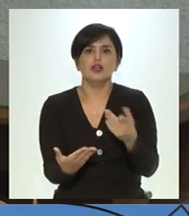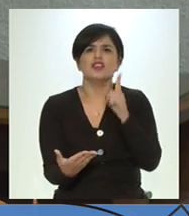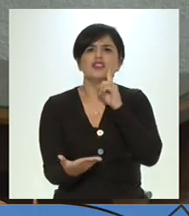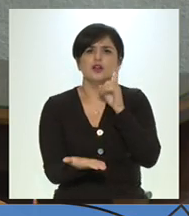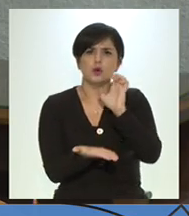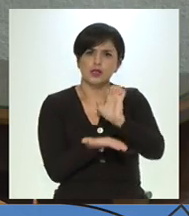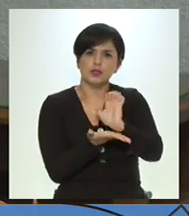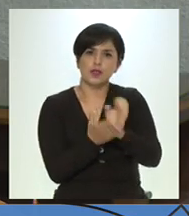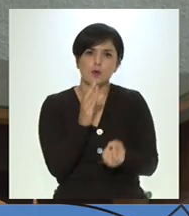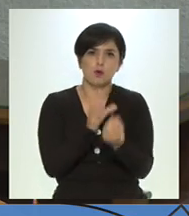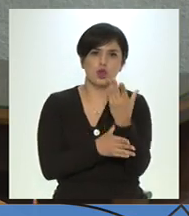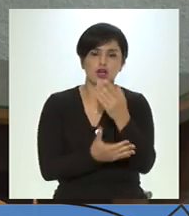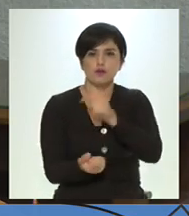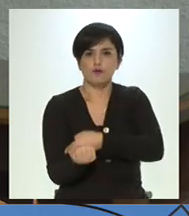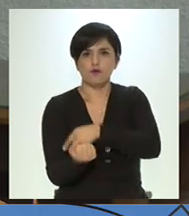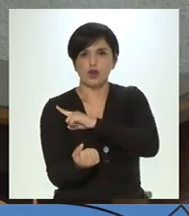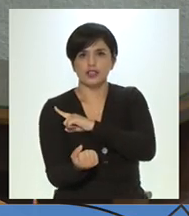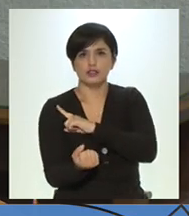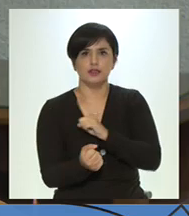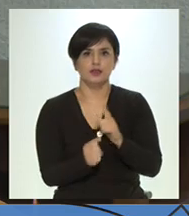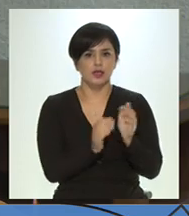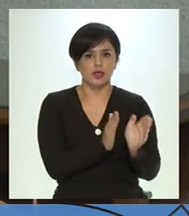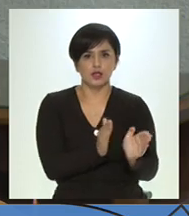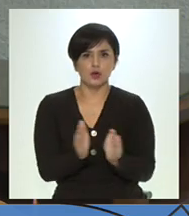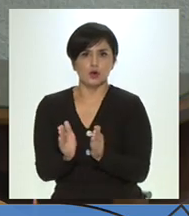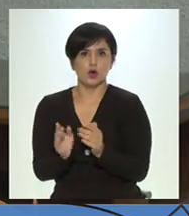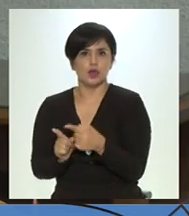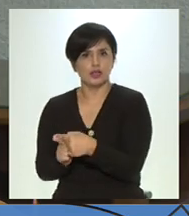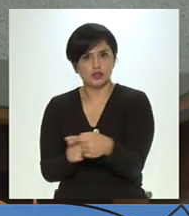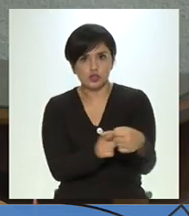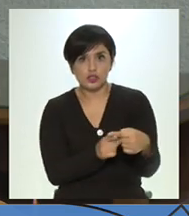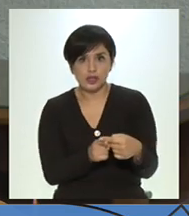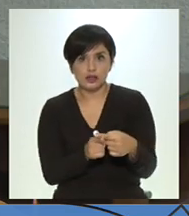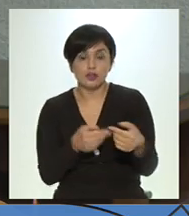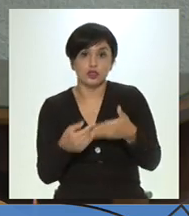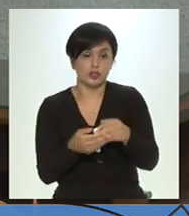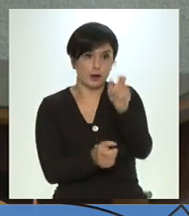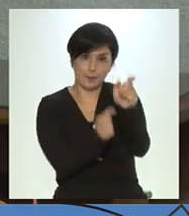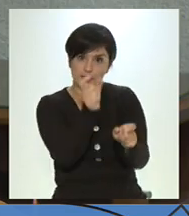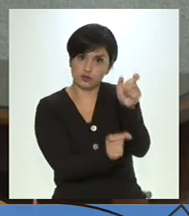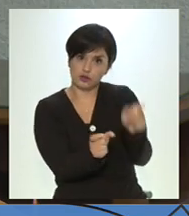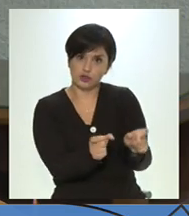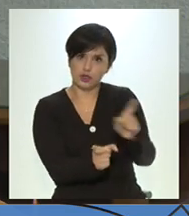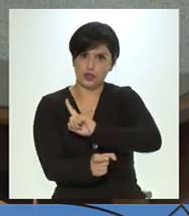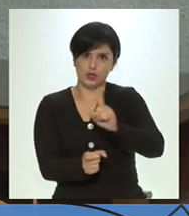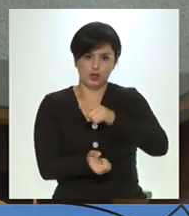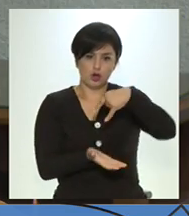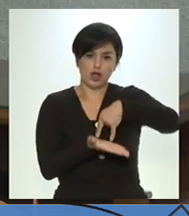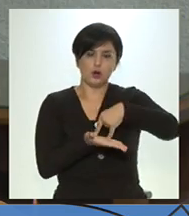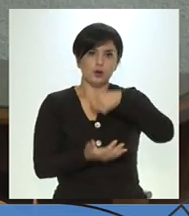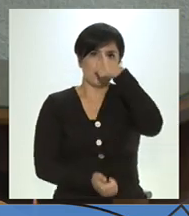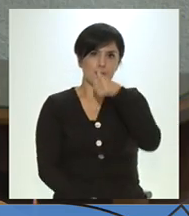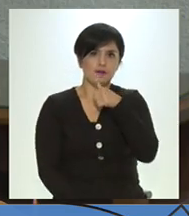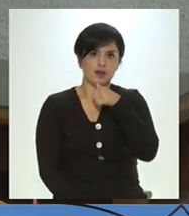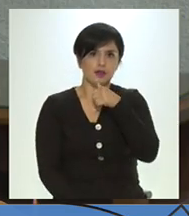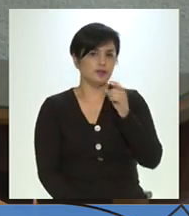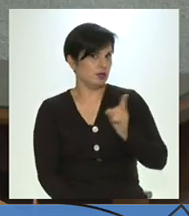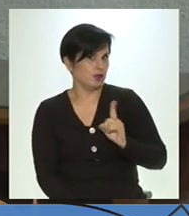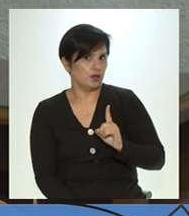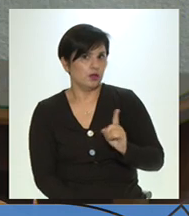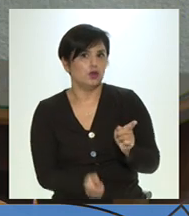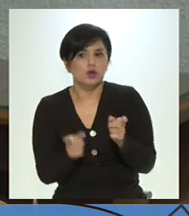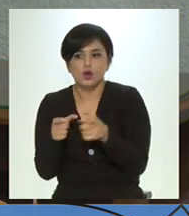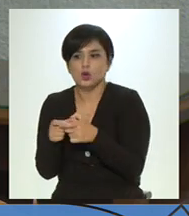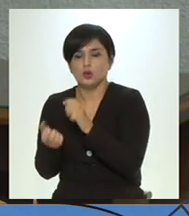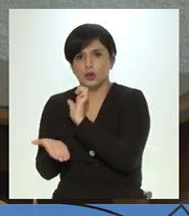moderno y fuerte y por un orden social donde las personas no las corporaciones privadas no las agencias